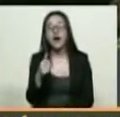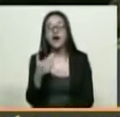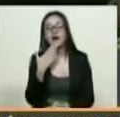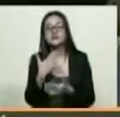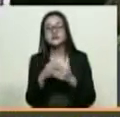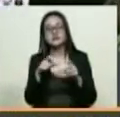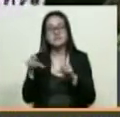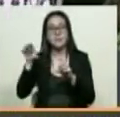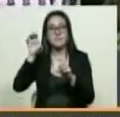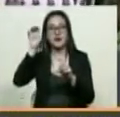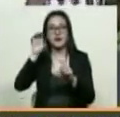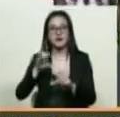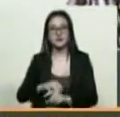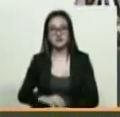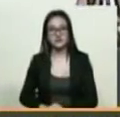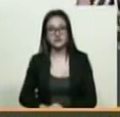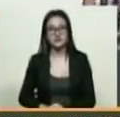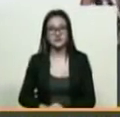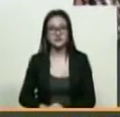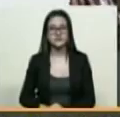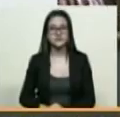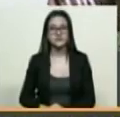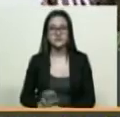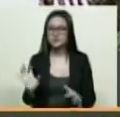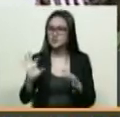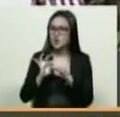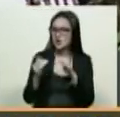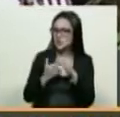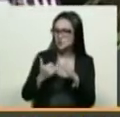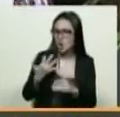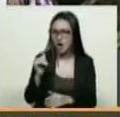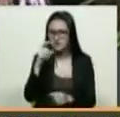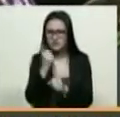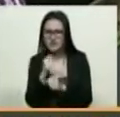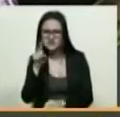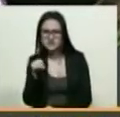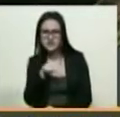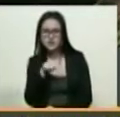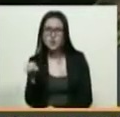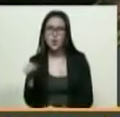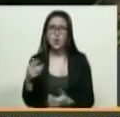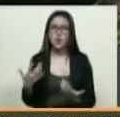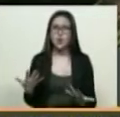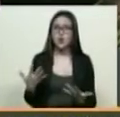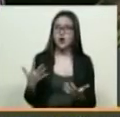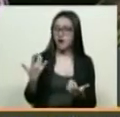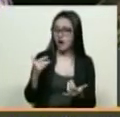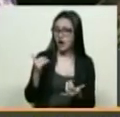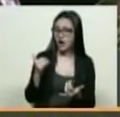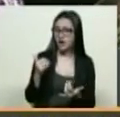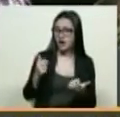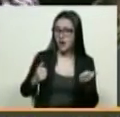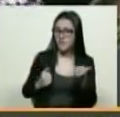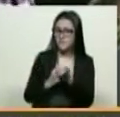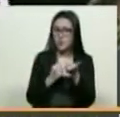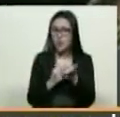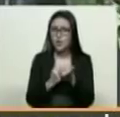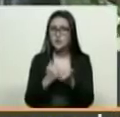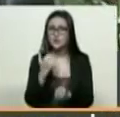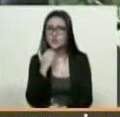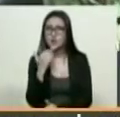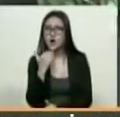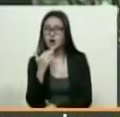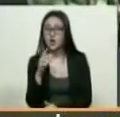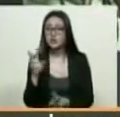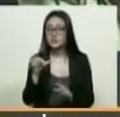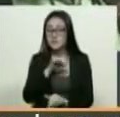relación de dependencia laboral con alguna institución? ¿Reciben aportes del